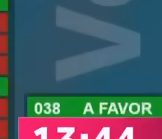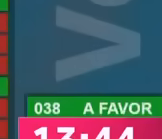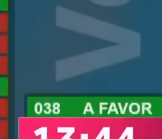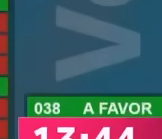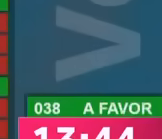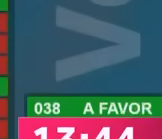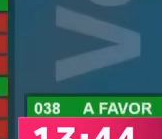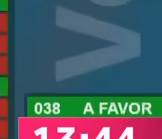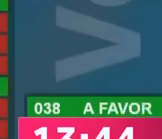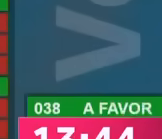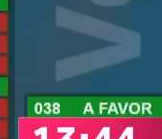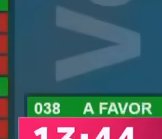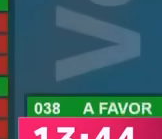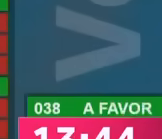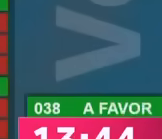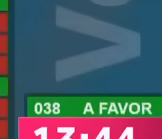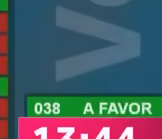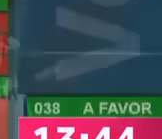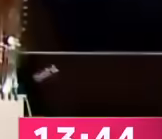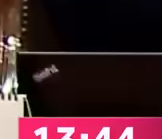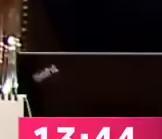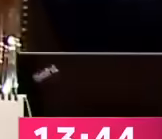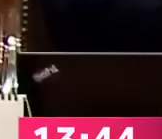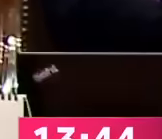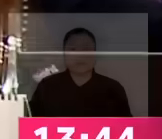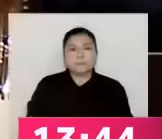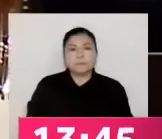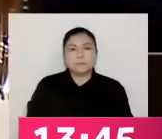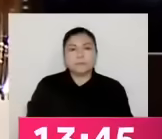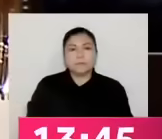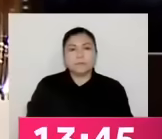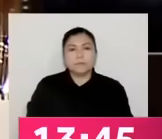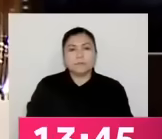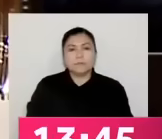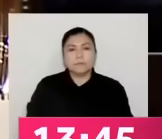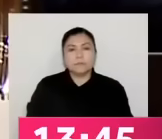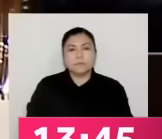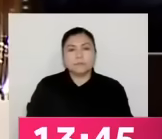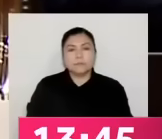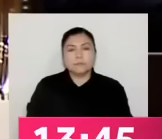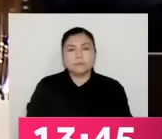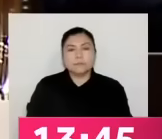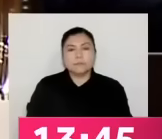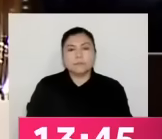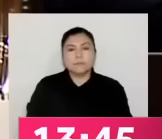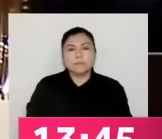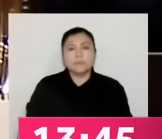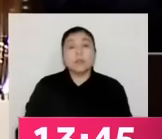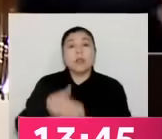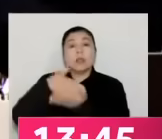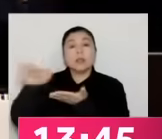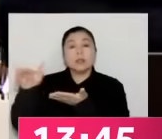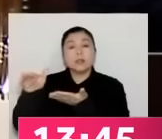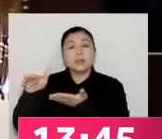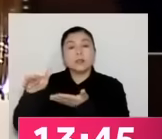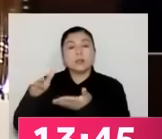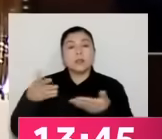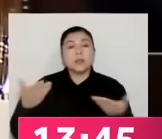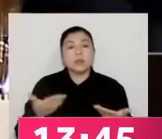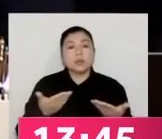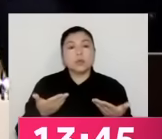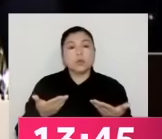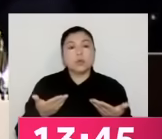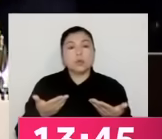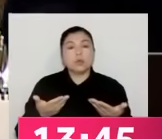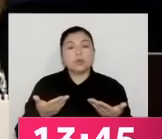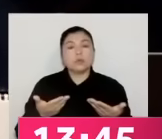esta censura, también de la propia mesa de la Cámara, comandada por Carol Cariola, también también su primer vicepresidente, hablamos de Gaspar Rivas, y también